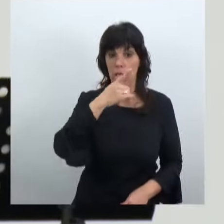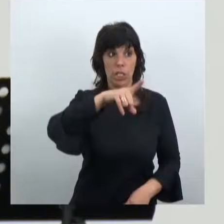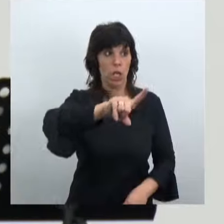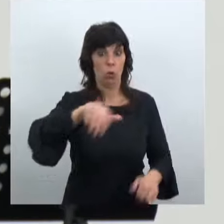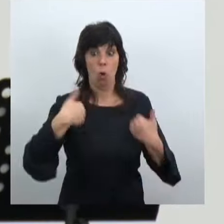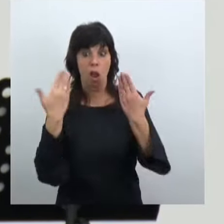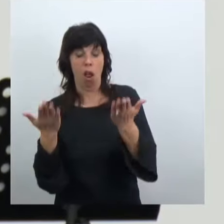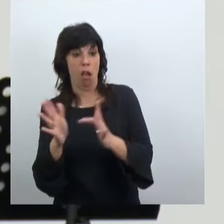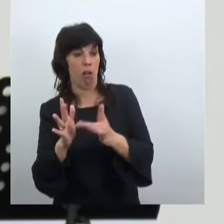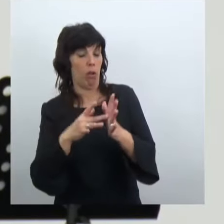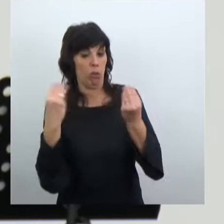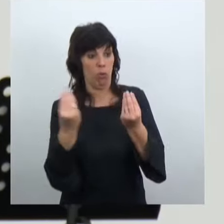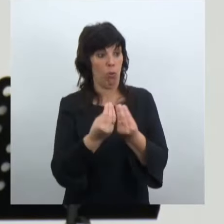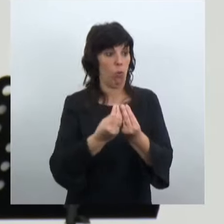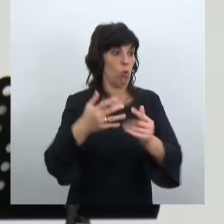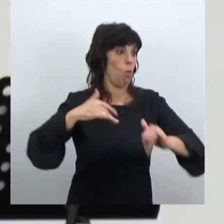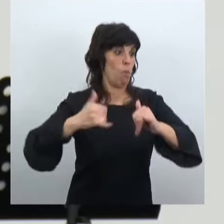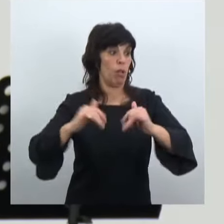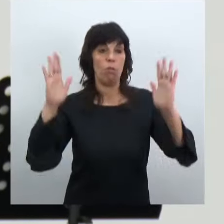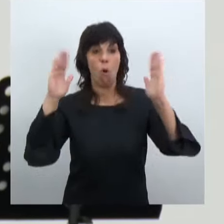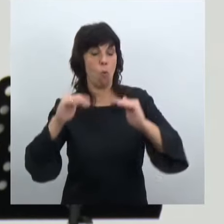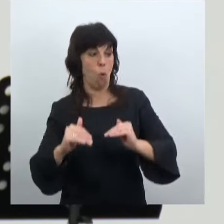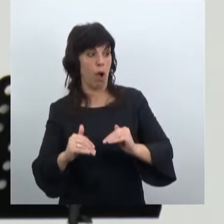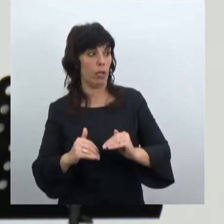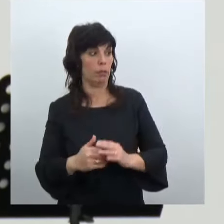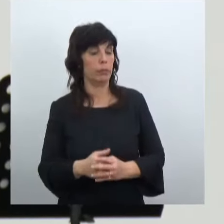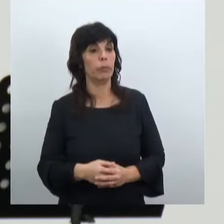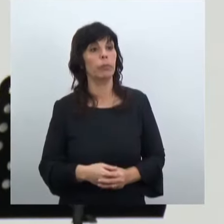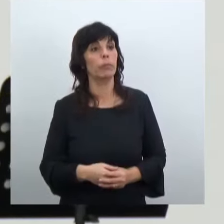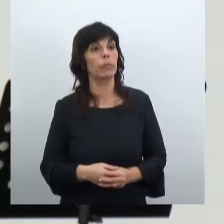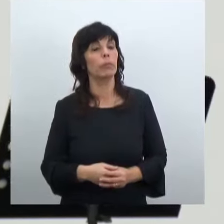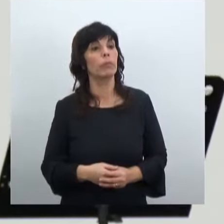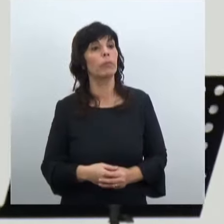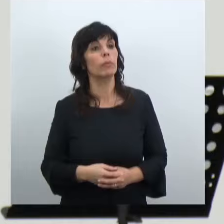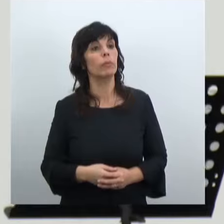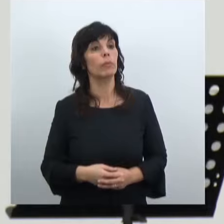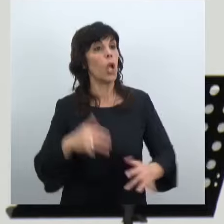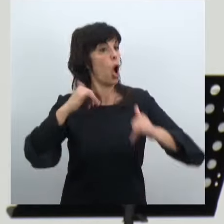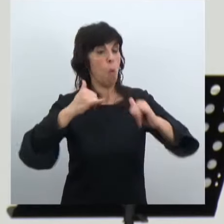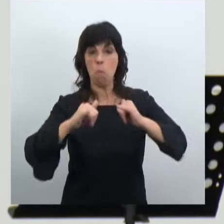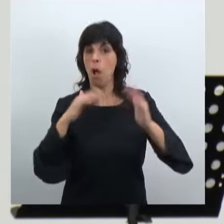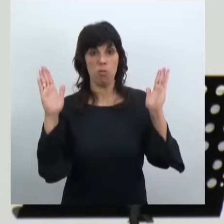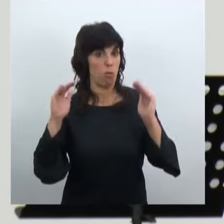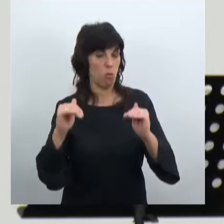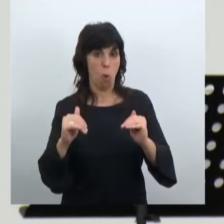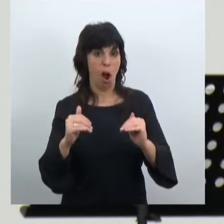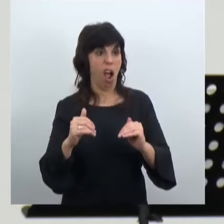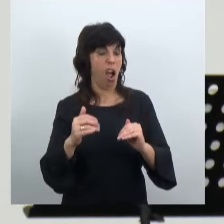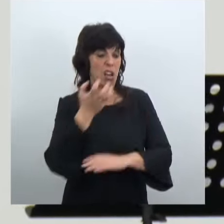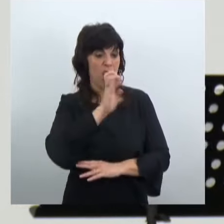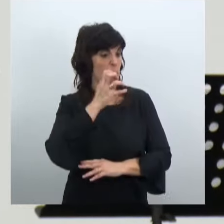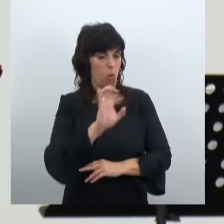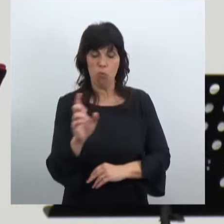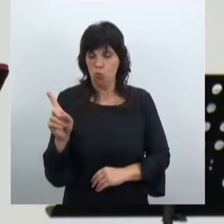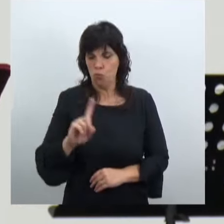Jesucristo, no hay maldición ninguna. ¿Habéis oído? No hay maldición ni condenación ninguna para los que